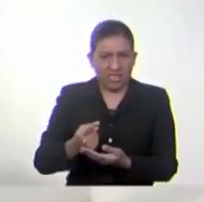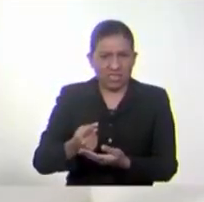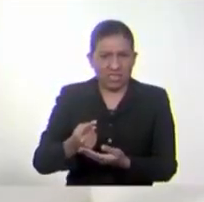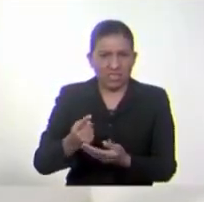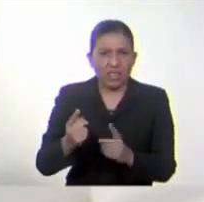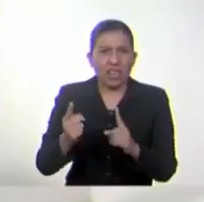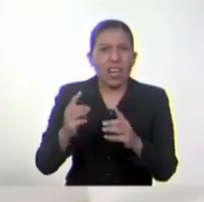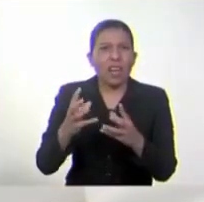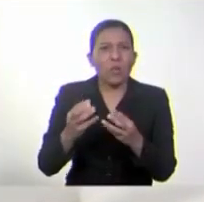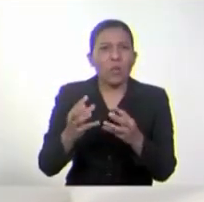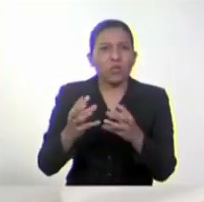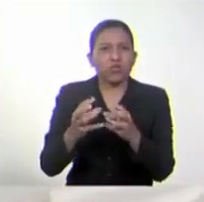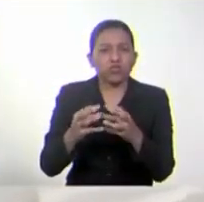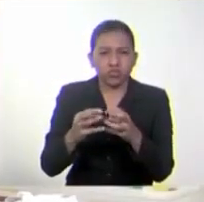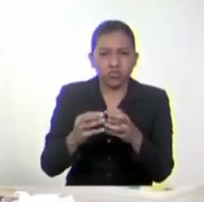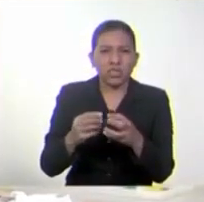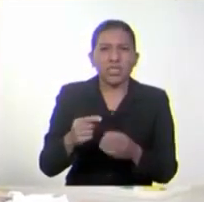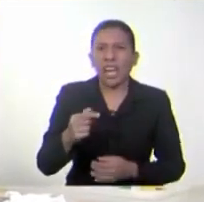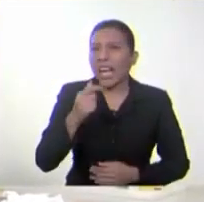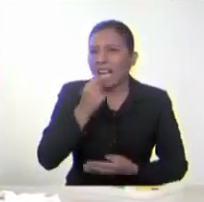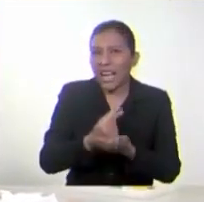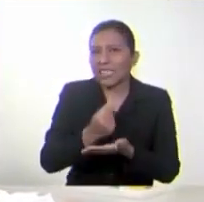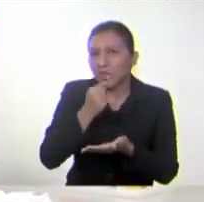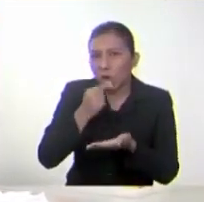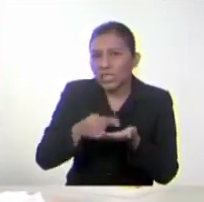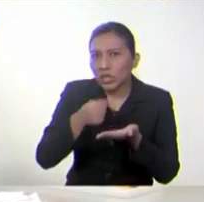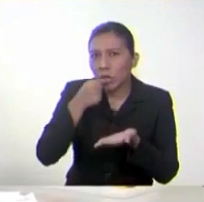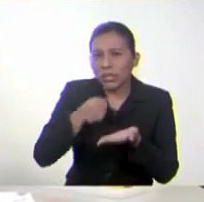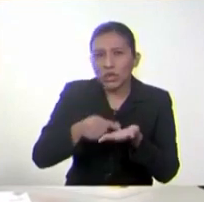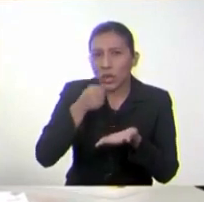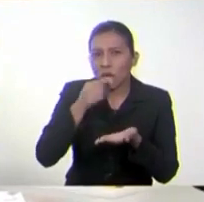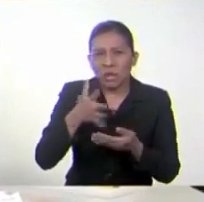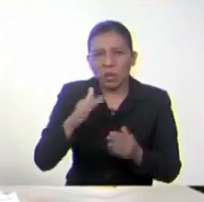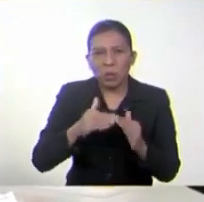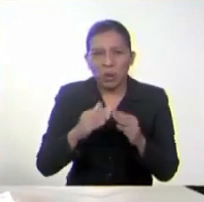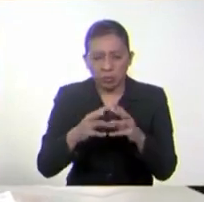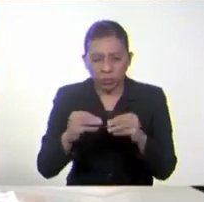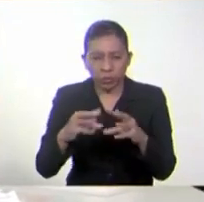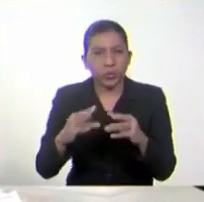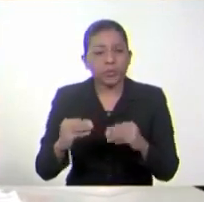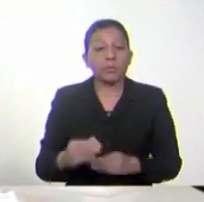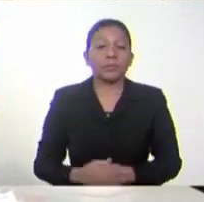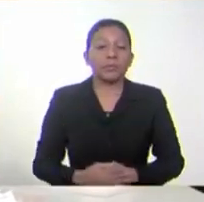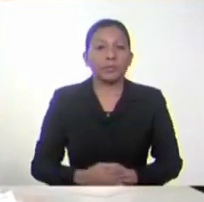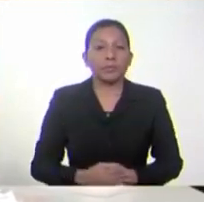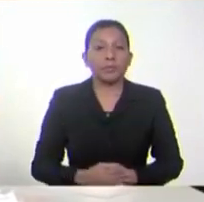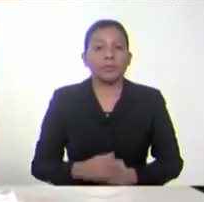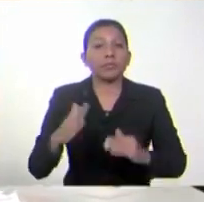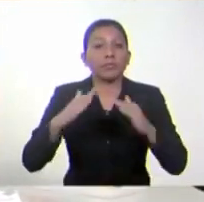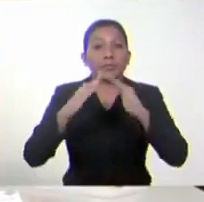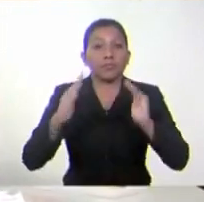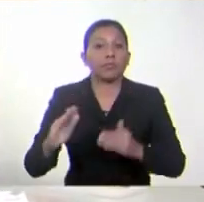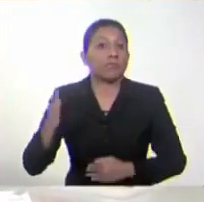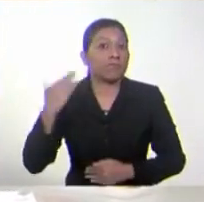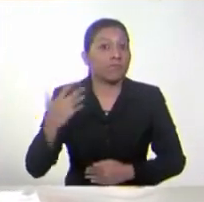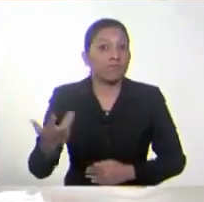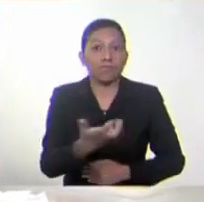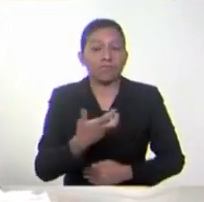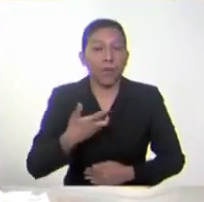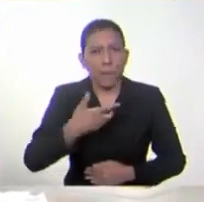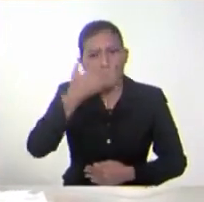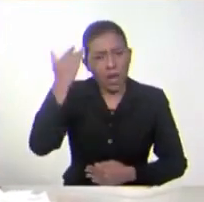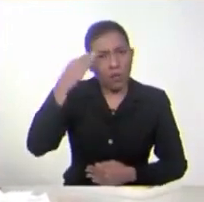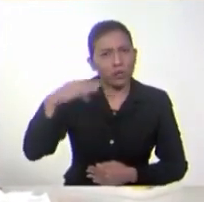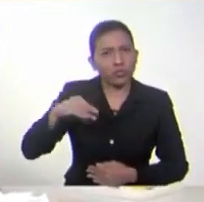requesón. Por tercero, en los hogares generalmente nosotros utilizamos una mezcla entre vinagre y bicarbonato de